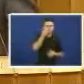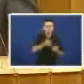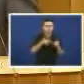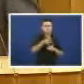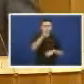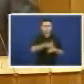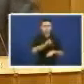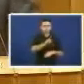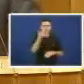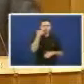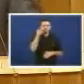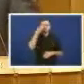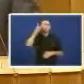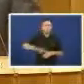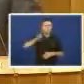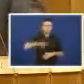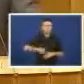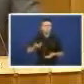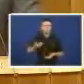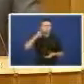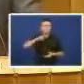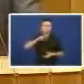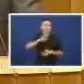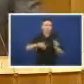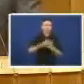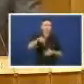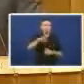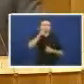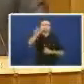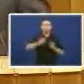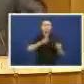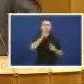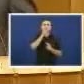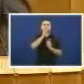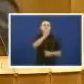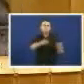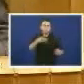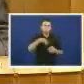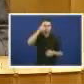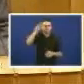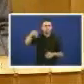sencillamente mentira unha mentira e un insulto a intelixencia dos galegos e das galegas